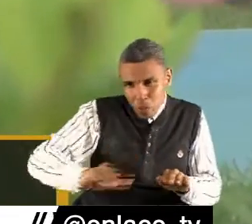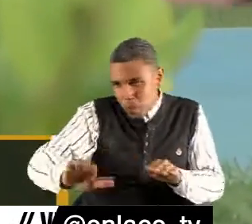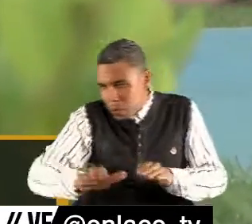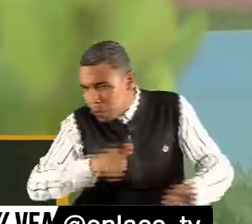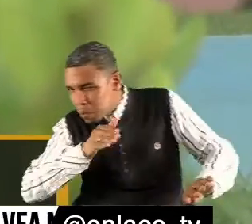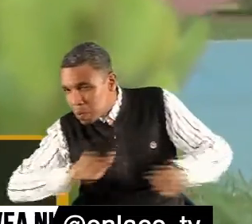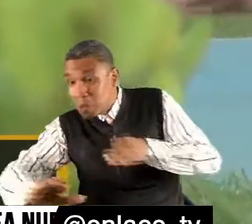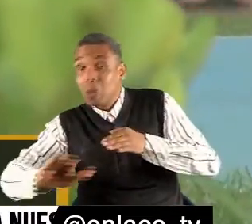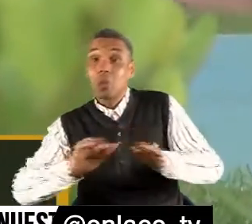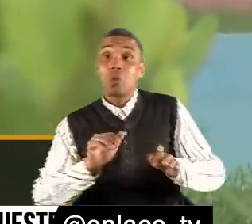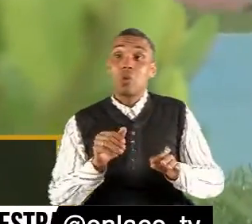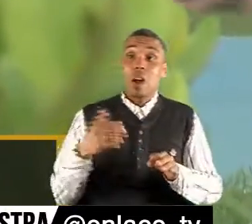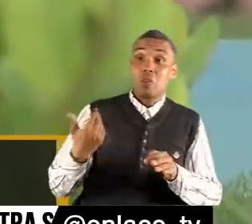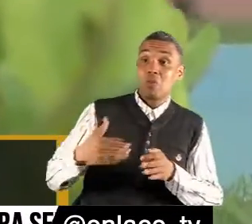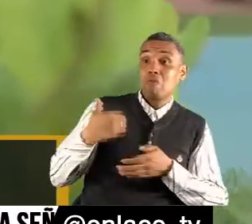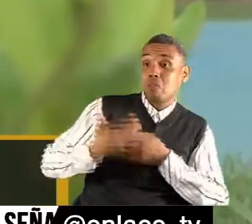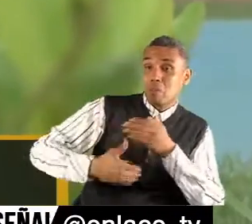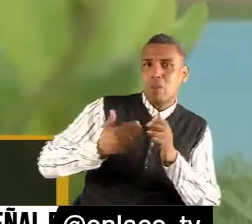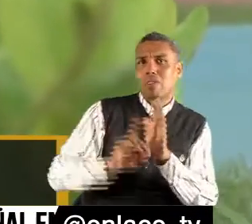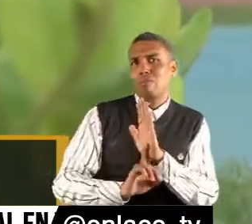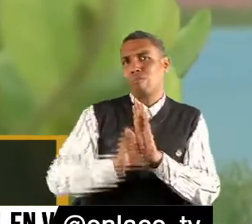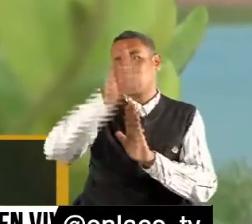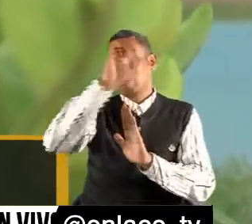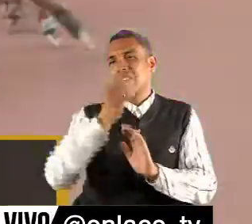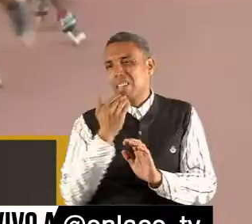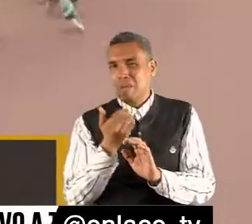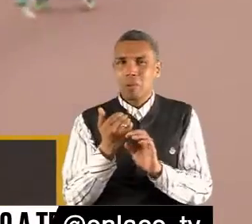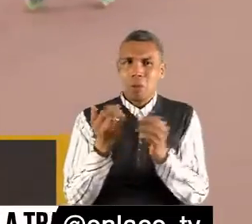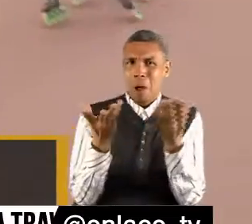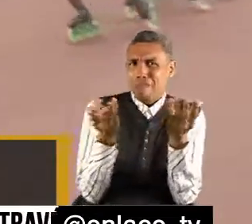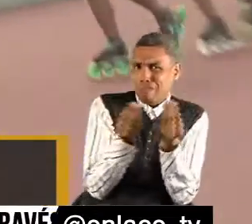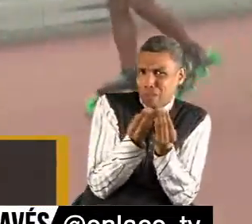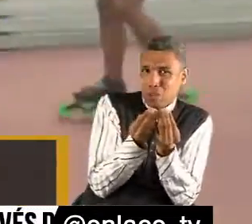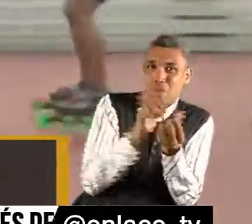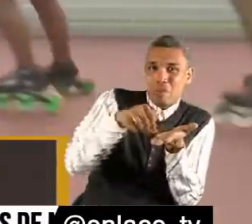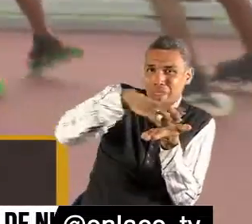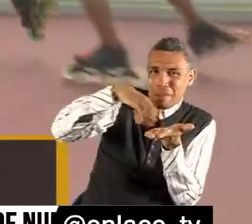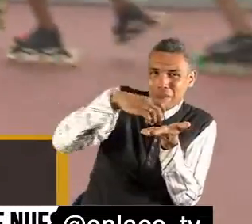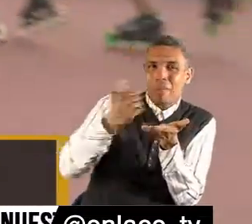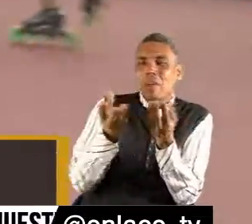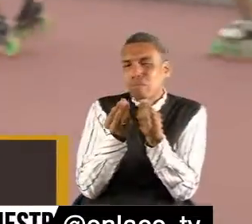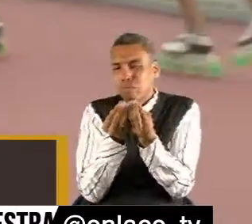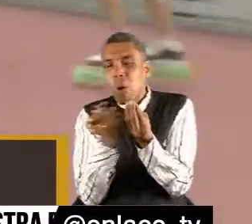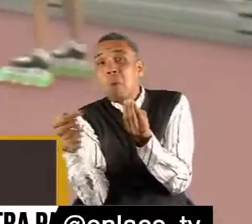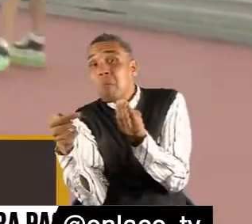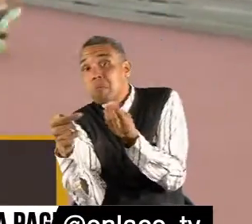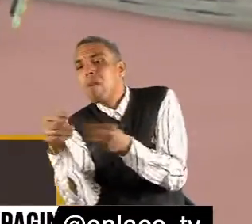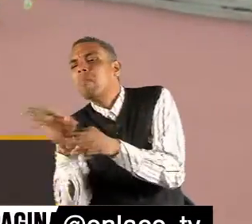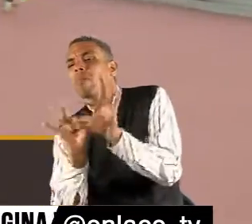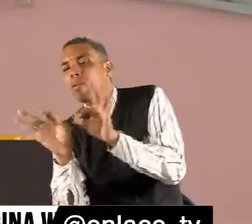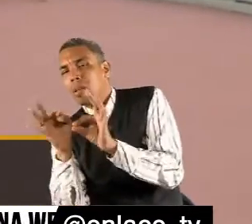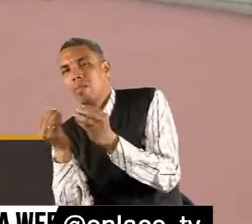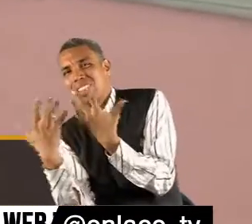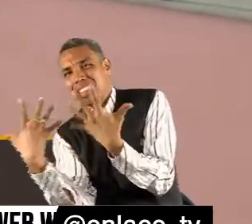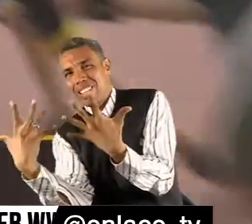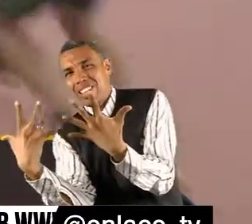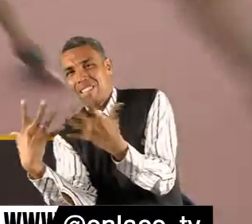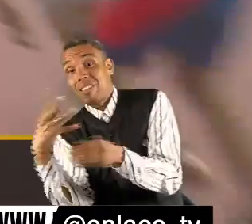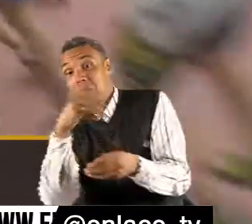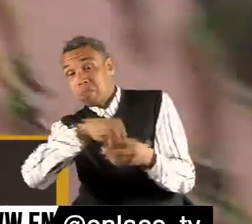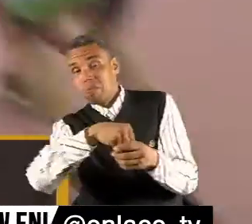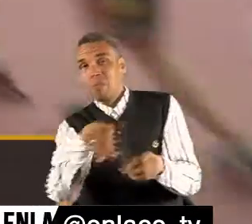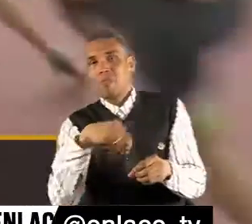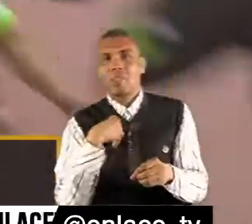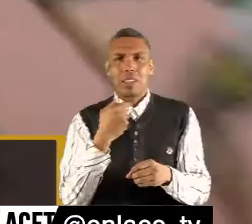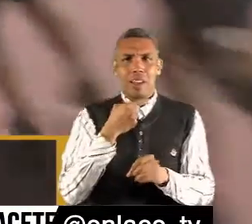de 10 deportistas de Barranca Bermeja, donde se hacen parte del Club Panteras y del Club Miramar. Esto quiere decir que ya Barranca Bermeja